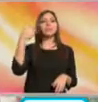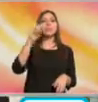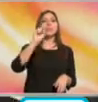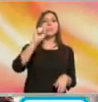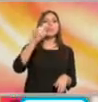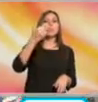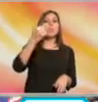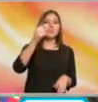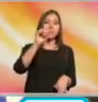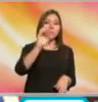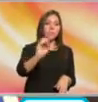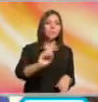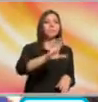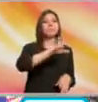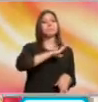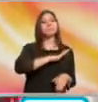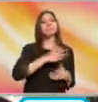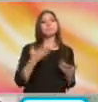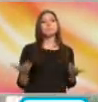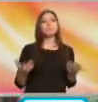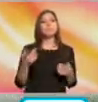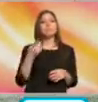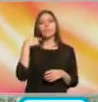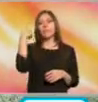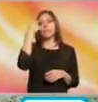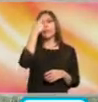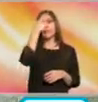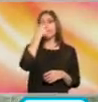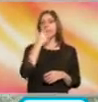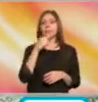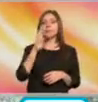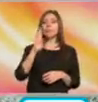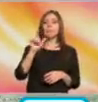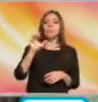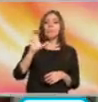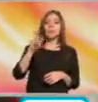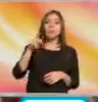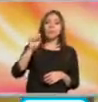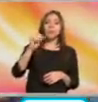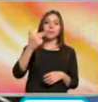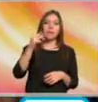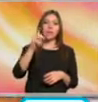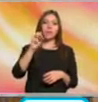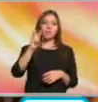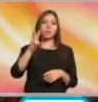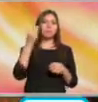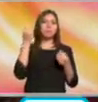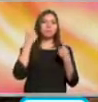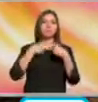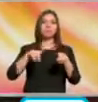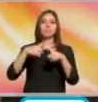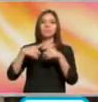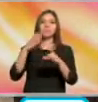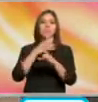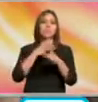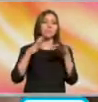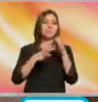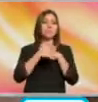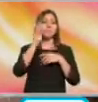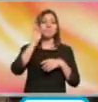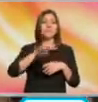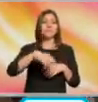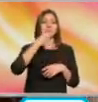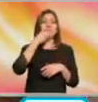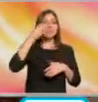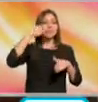este filósofo, de la cara de Black Shadow, bueno, en fin, es una delicia ver aquí